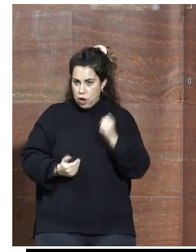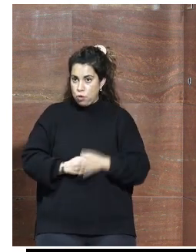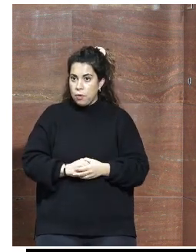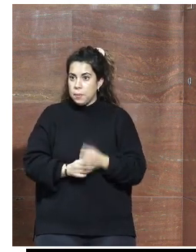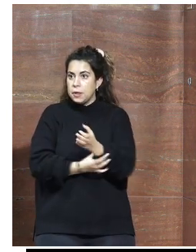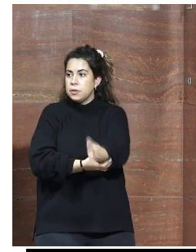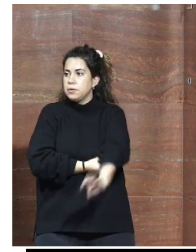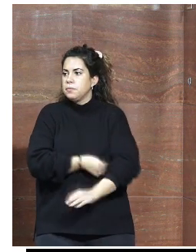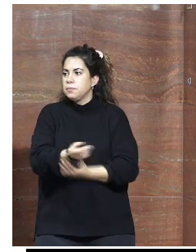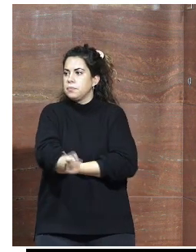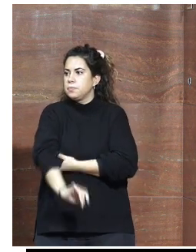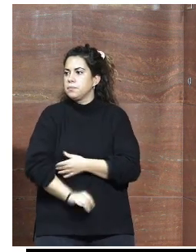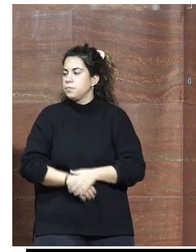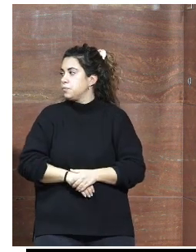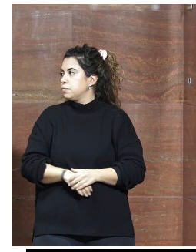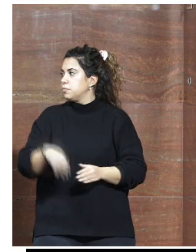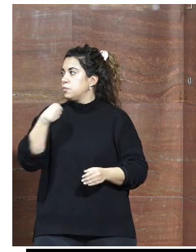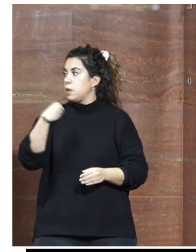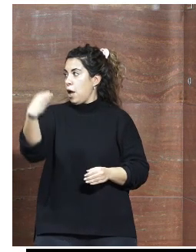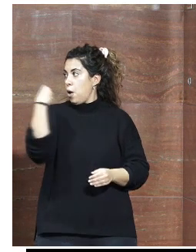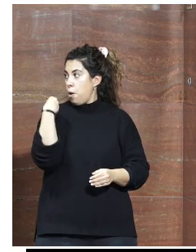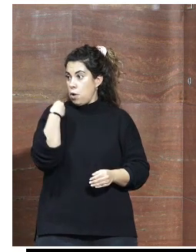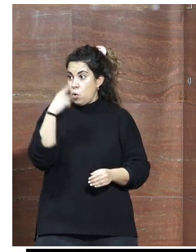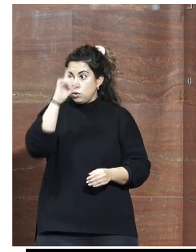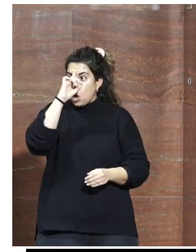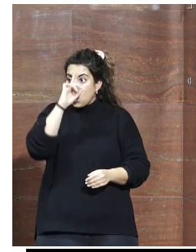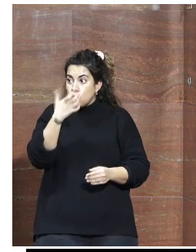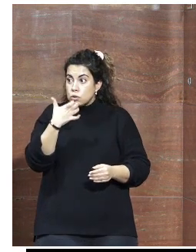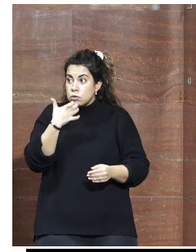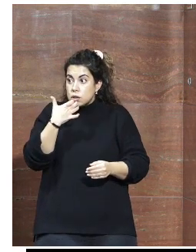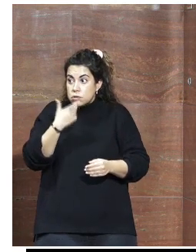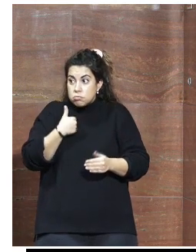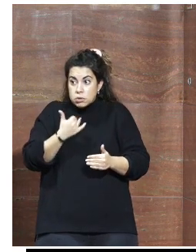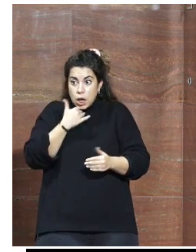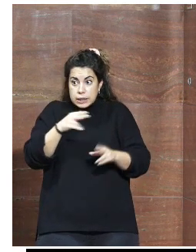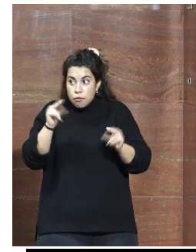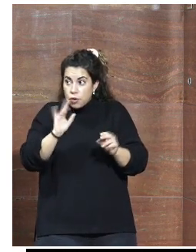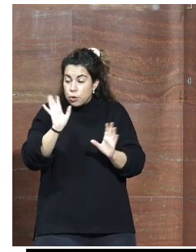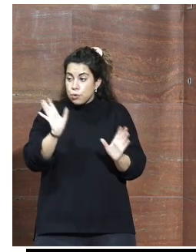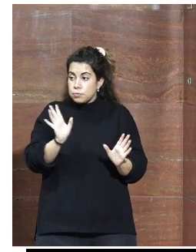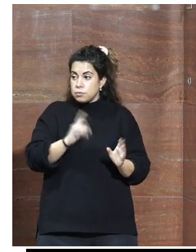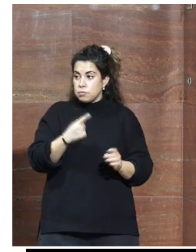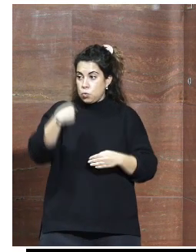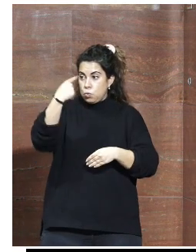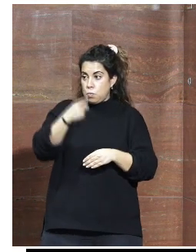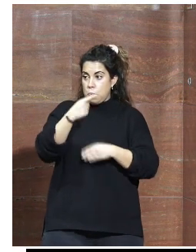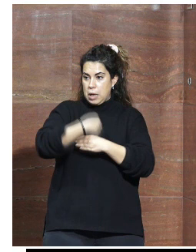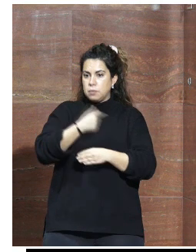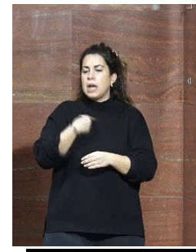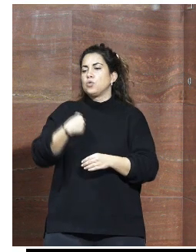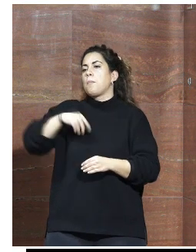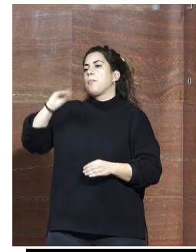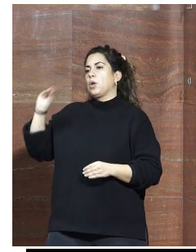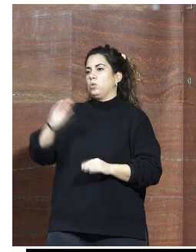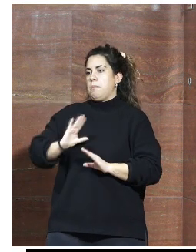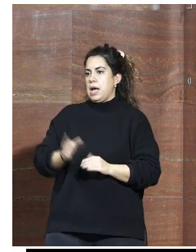Sí, la otra pregunta, y cuando tú nos digas, no sé si vamos cerrando, vale, pues, como veáis. Bien, hago esta pregunta, sí.